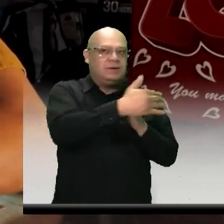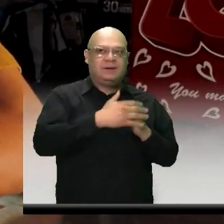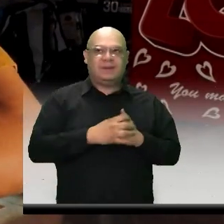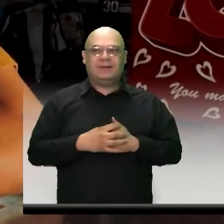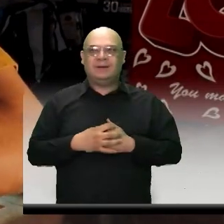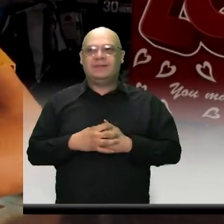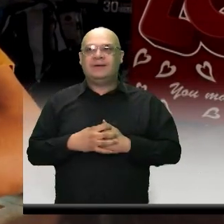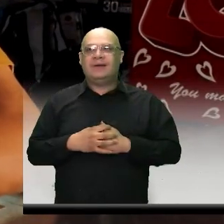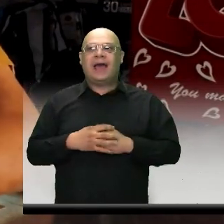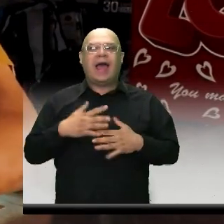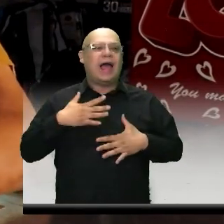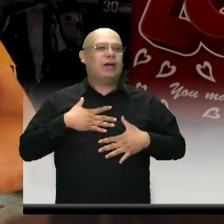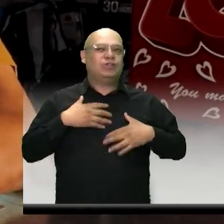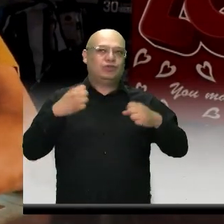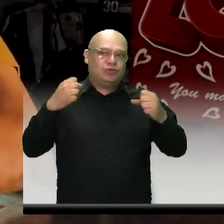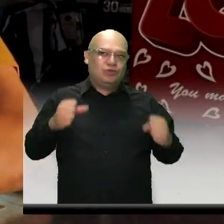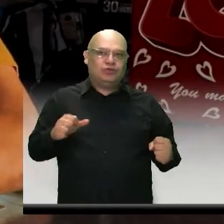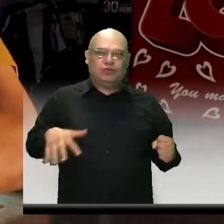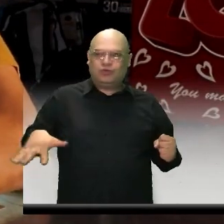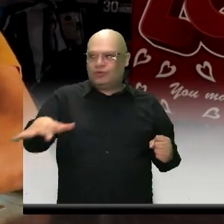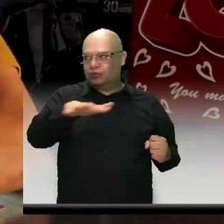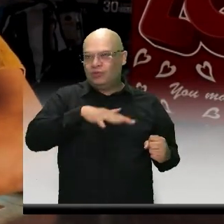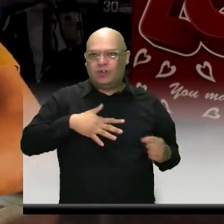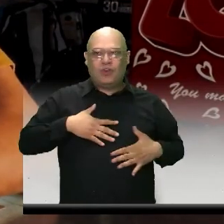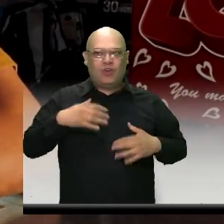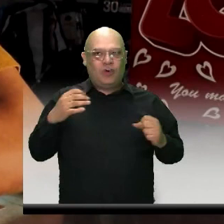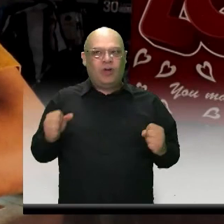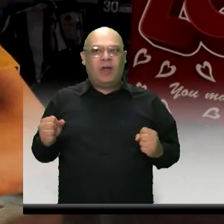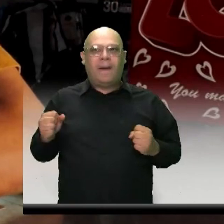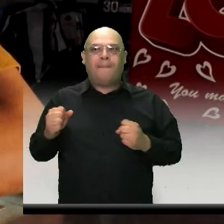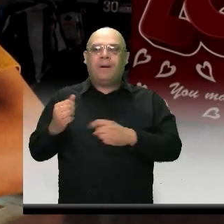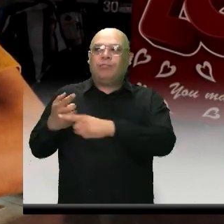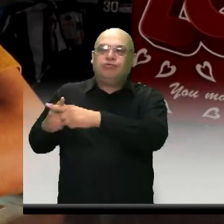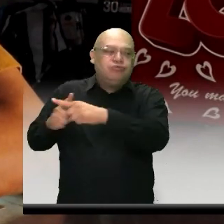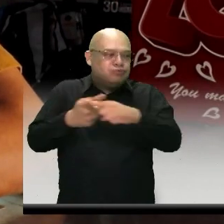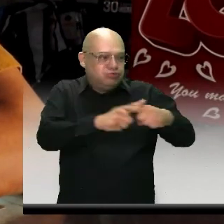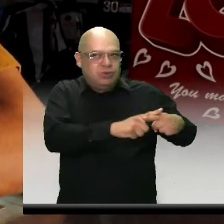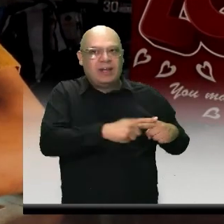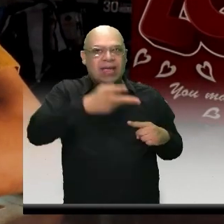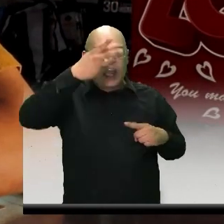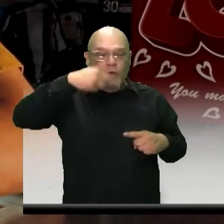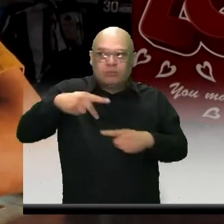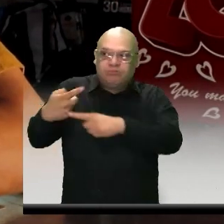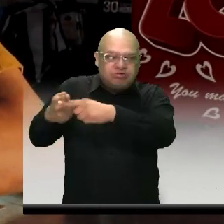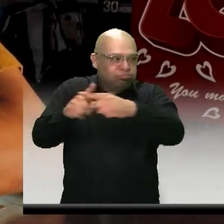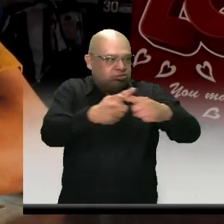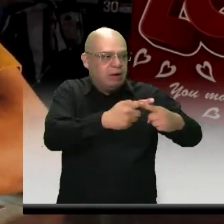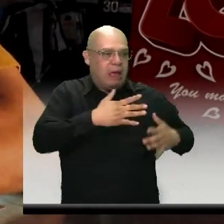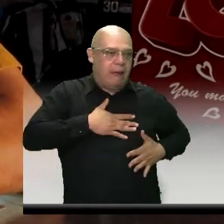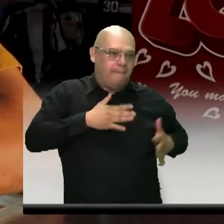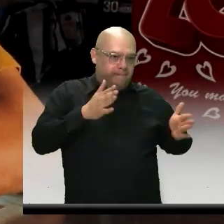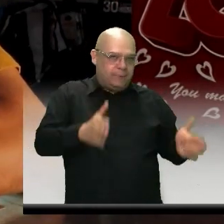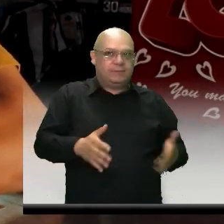dueña de ese lote, lo repartió y se lo dio a todos los hijos. Este barrio,